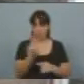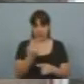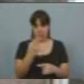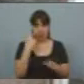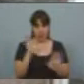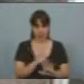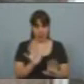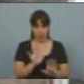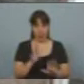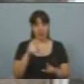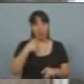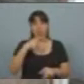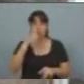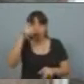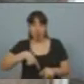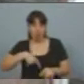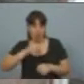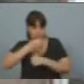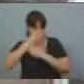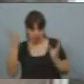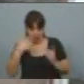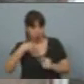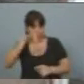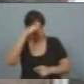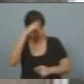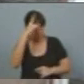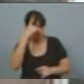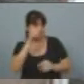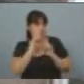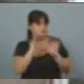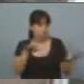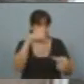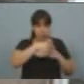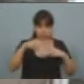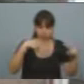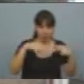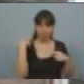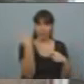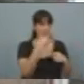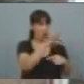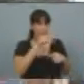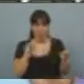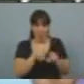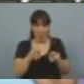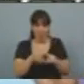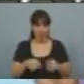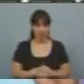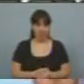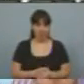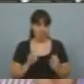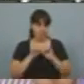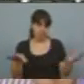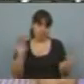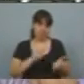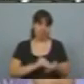mañana digamos que un famoso X entró como Scarface en un restaurante de Palermo, Hollywood, y barrió con una ametralladora a todos. Total. ¿Cómo estoy partiendo con